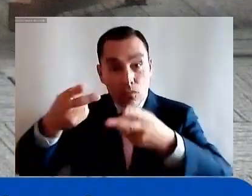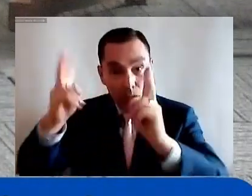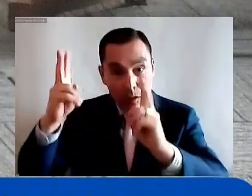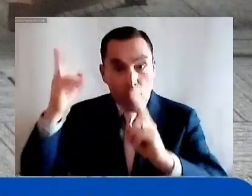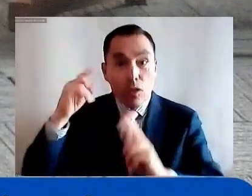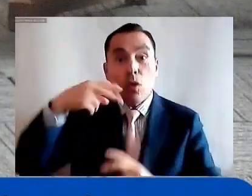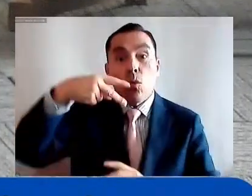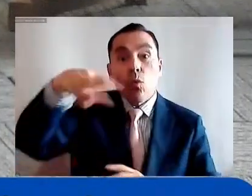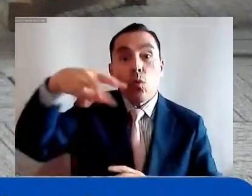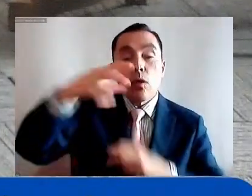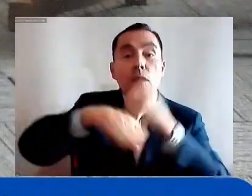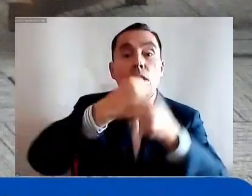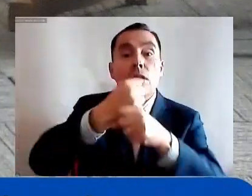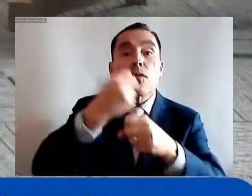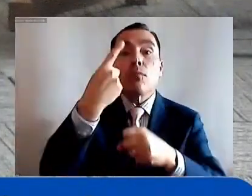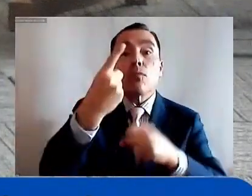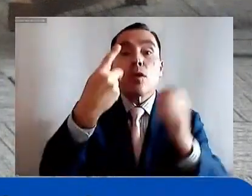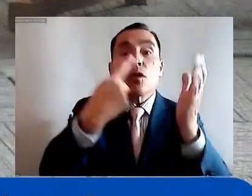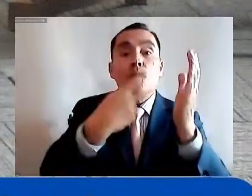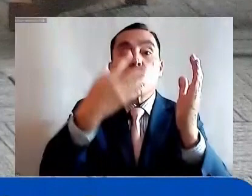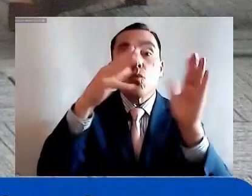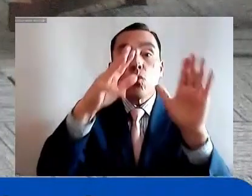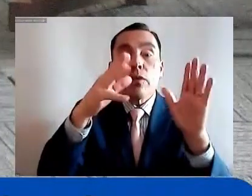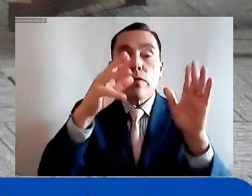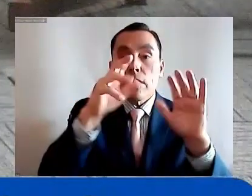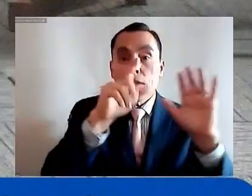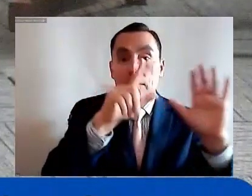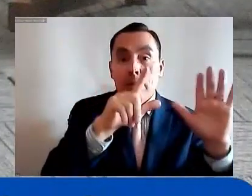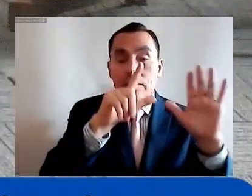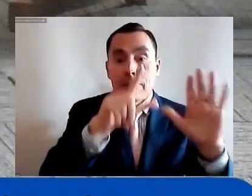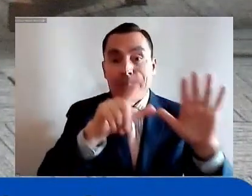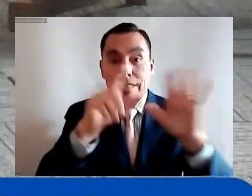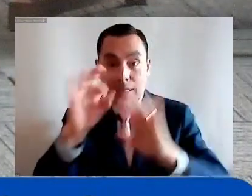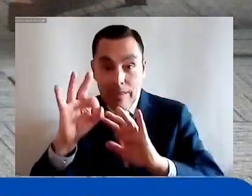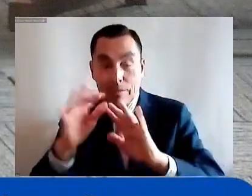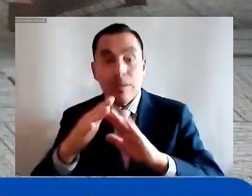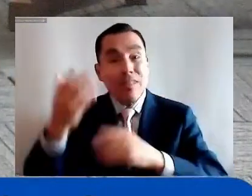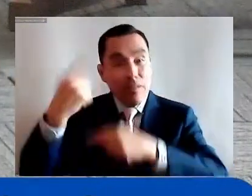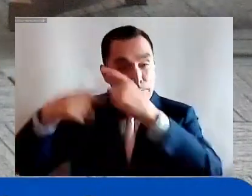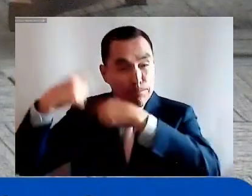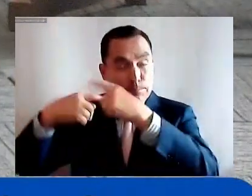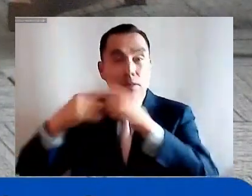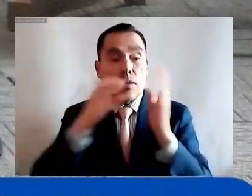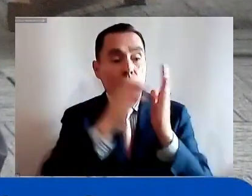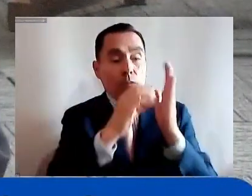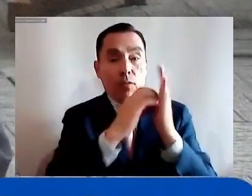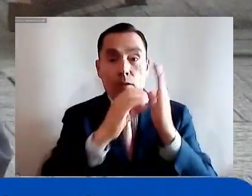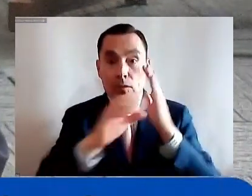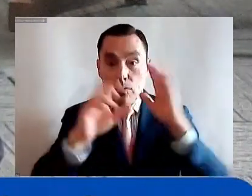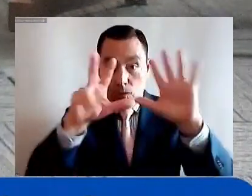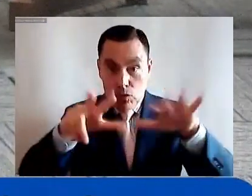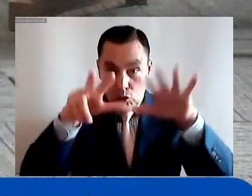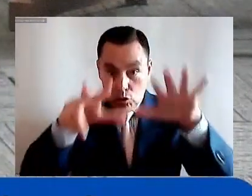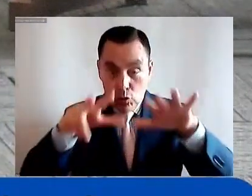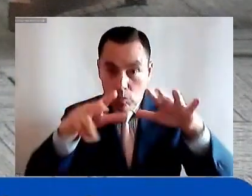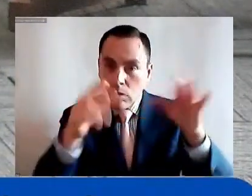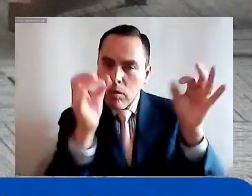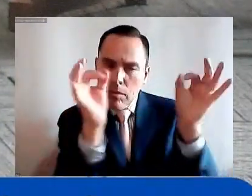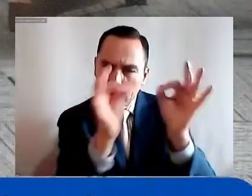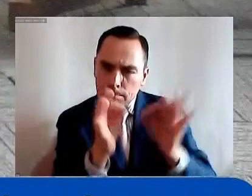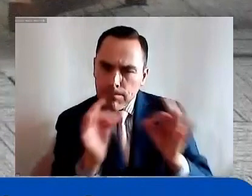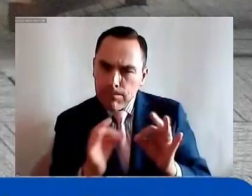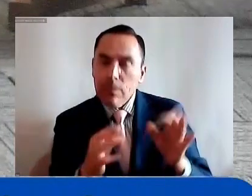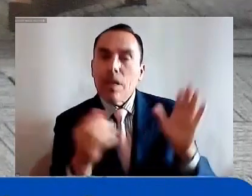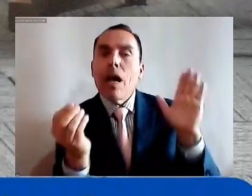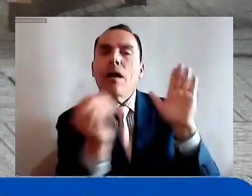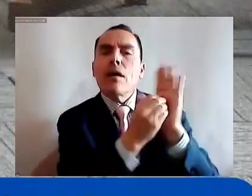año 1993, particularmente su párrafo 18, donde se indica expresamente